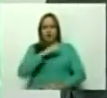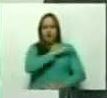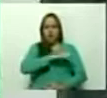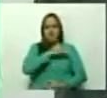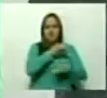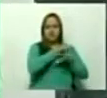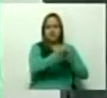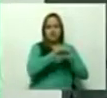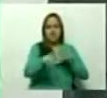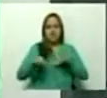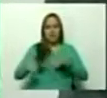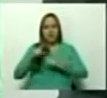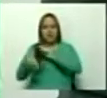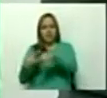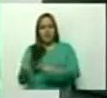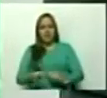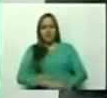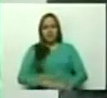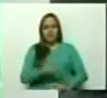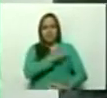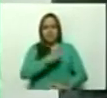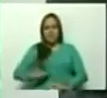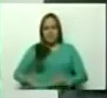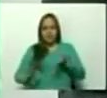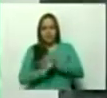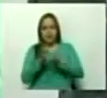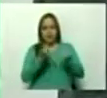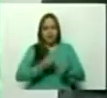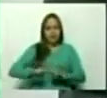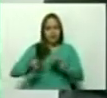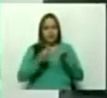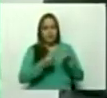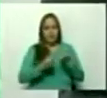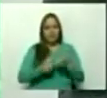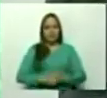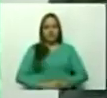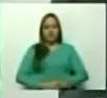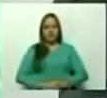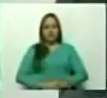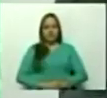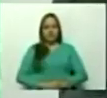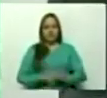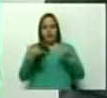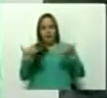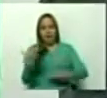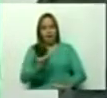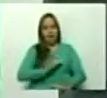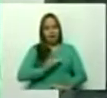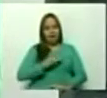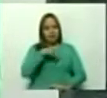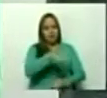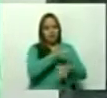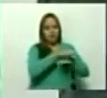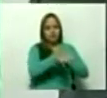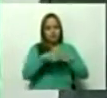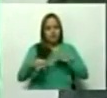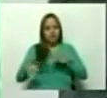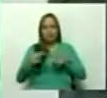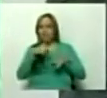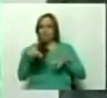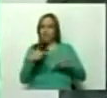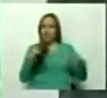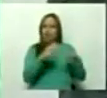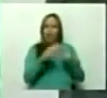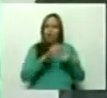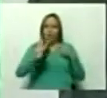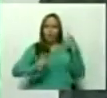del Consejo, en este caso, de la Comisión de Finanzas del Consejo Legislativo del Estado Falcón y ahora alcalde de este municipio. Bueno, conocemos las